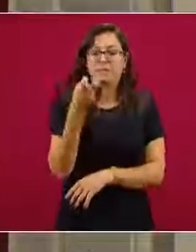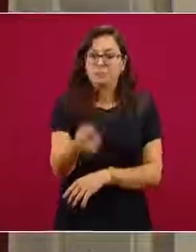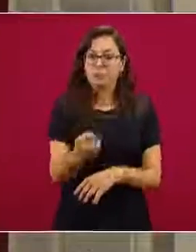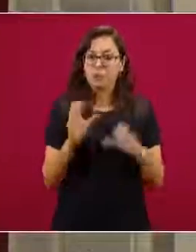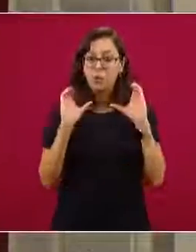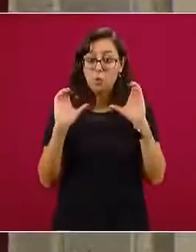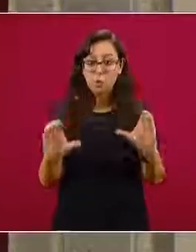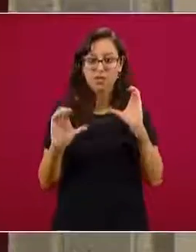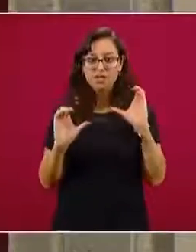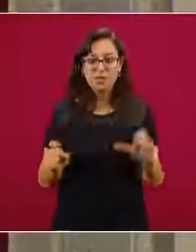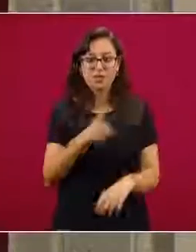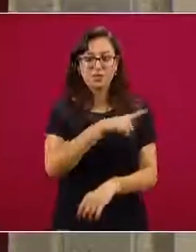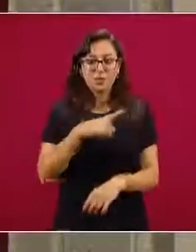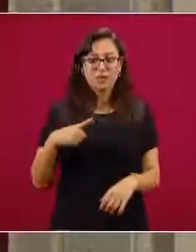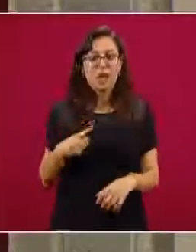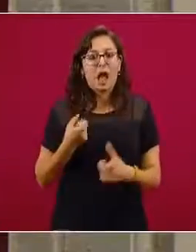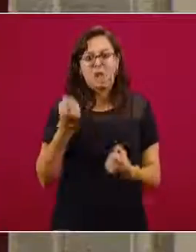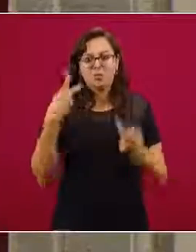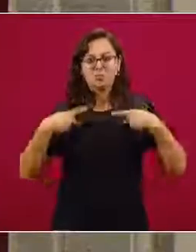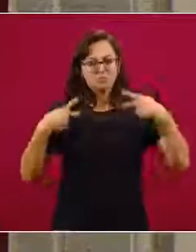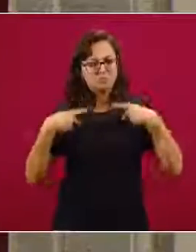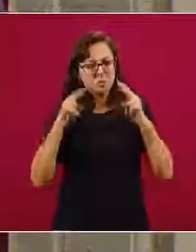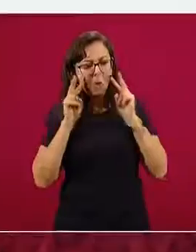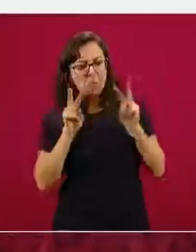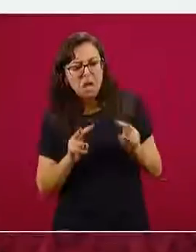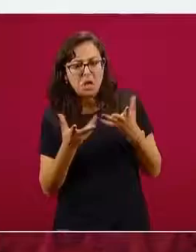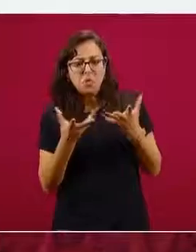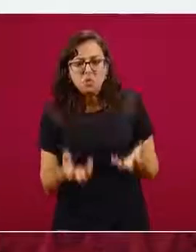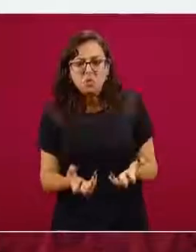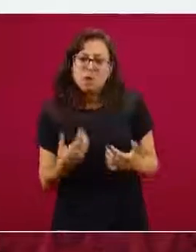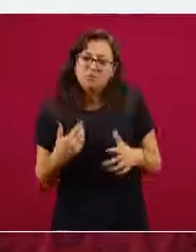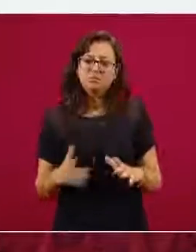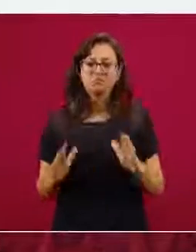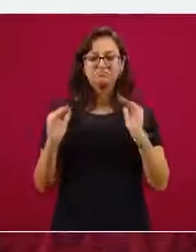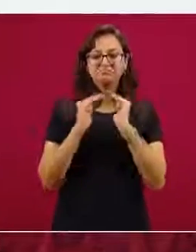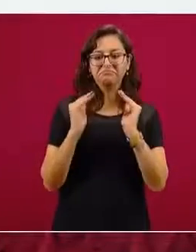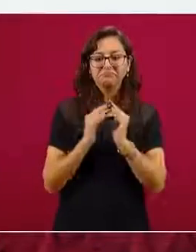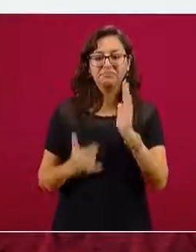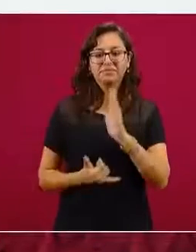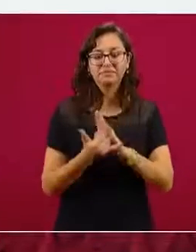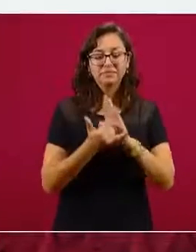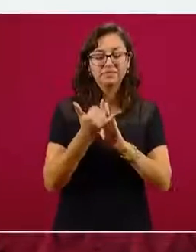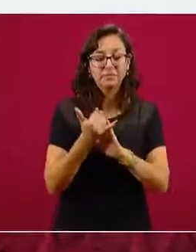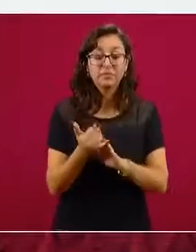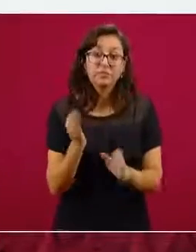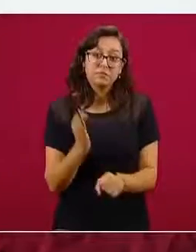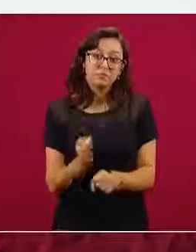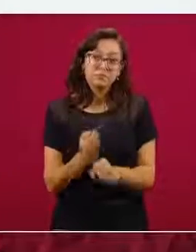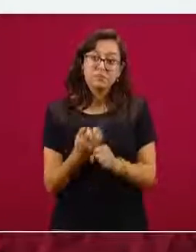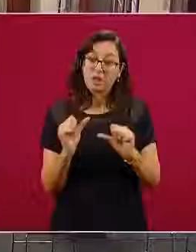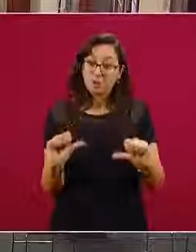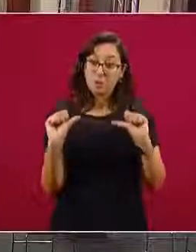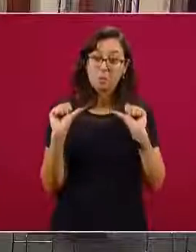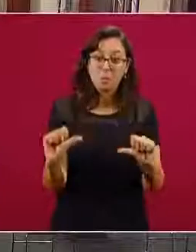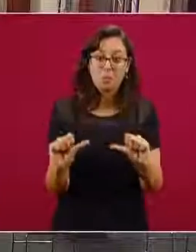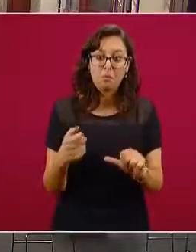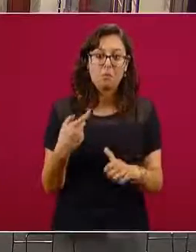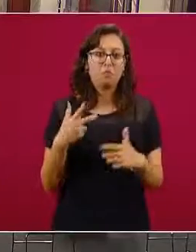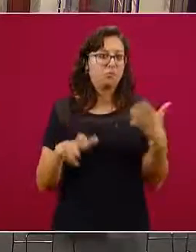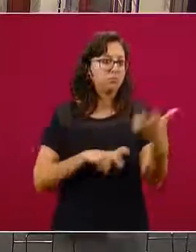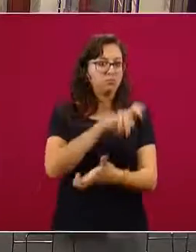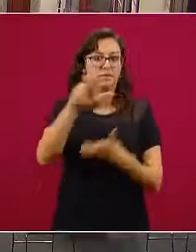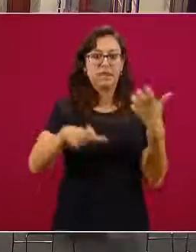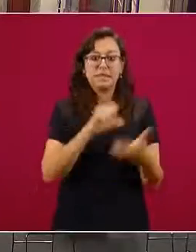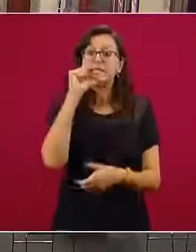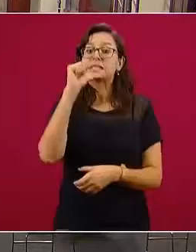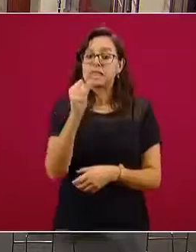asentamientos en los cauces de estos ríos que hasta ahora no les ha pasado nada porque no hemos tenido ningún desastre de este